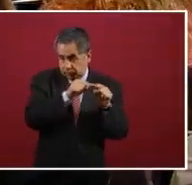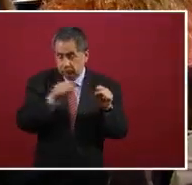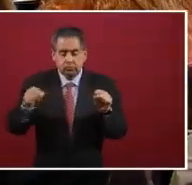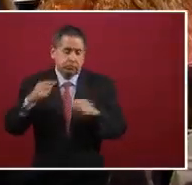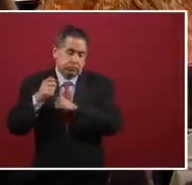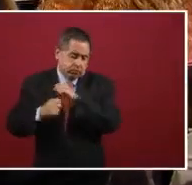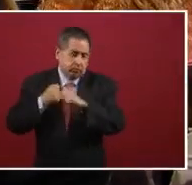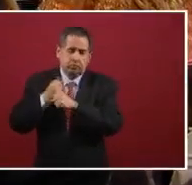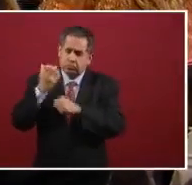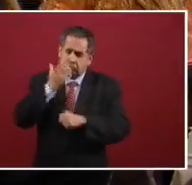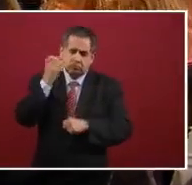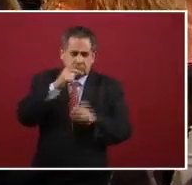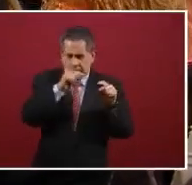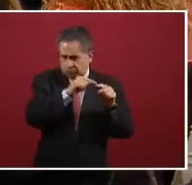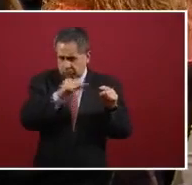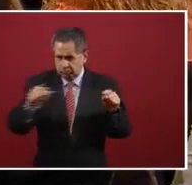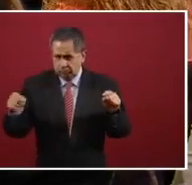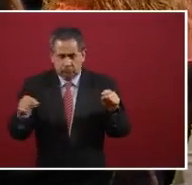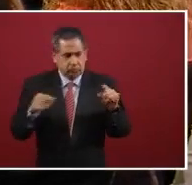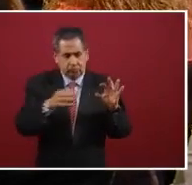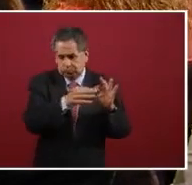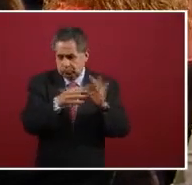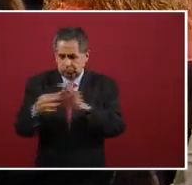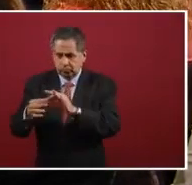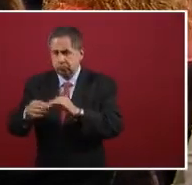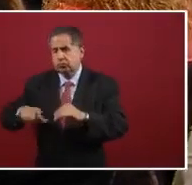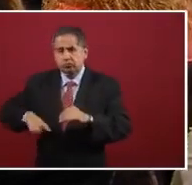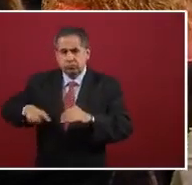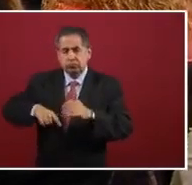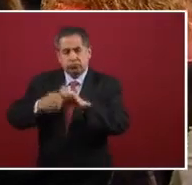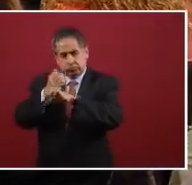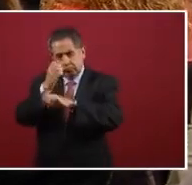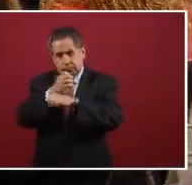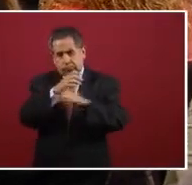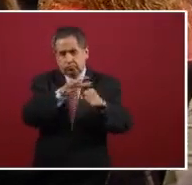Históricamente hay una red tanto de los gobiernos locales